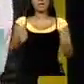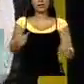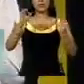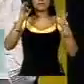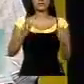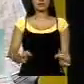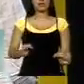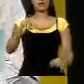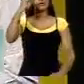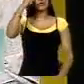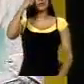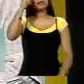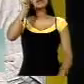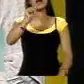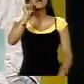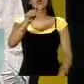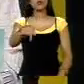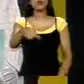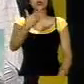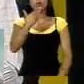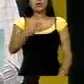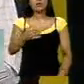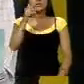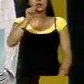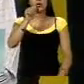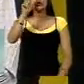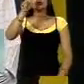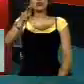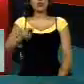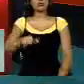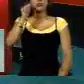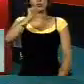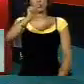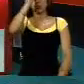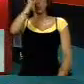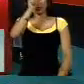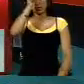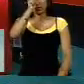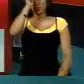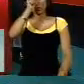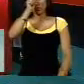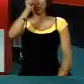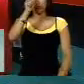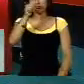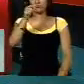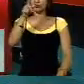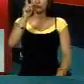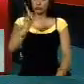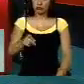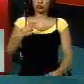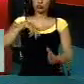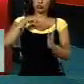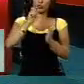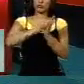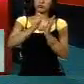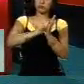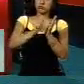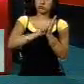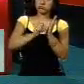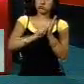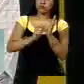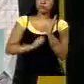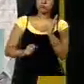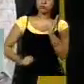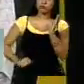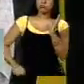día sábado. Todos los sábados y domingos vamos a estar registrando en los puntos de encuentro